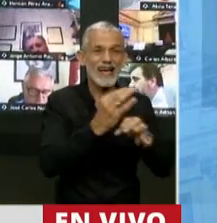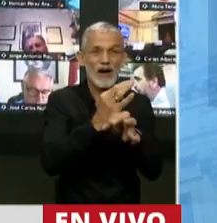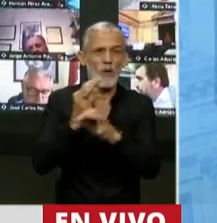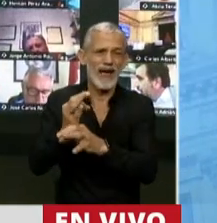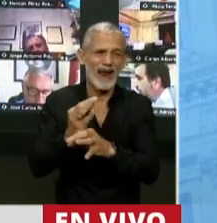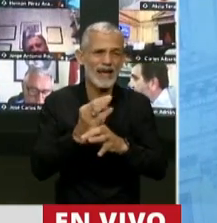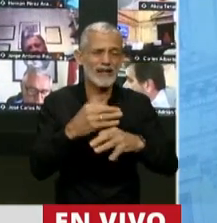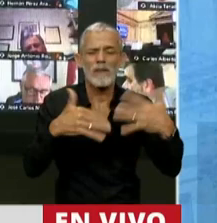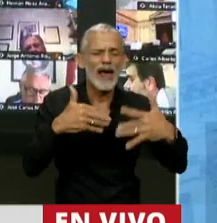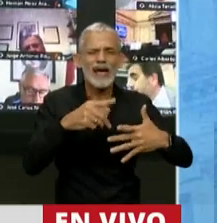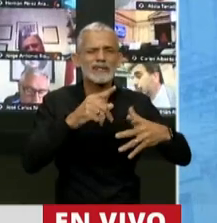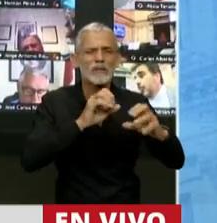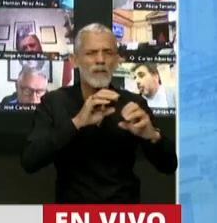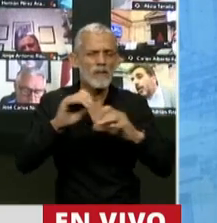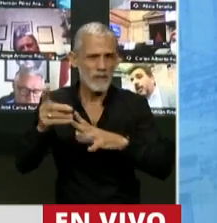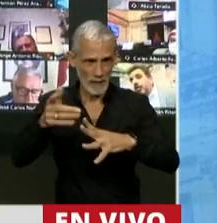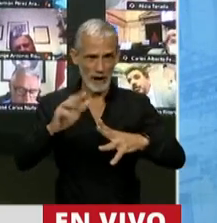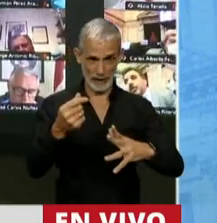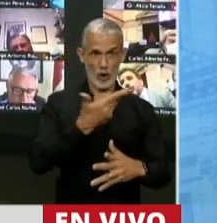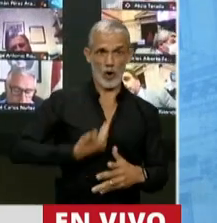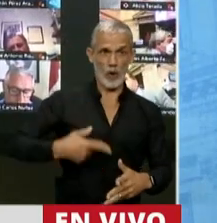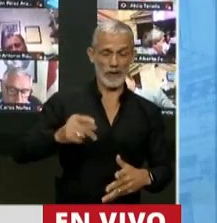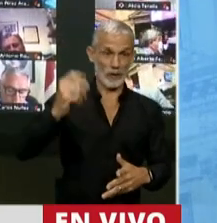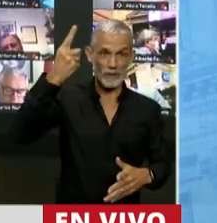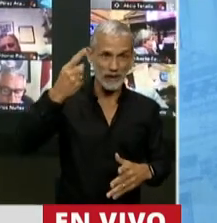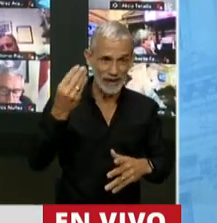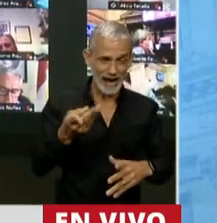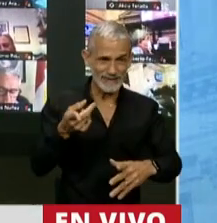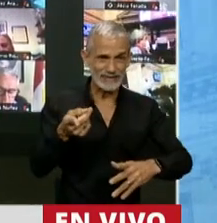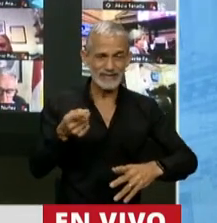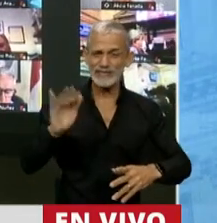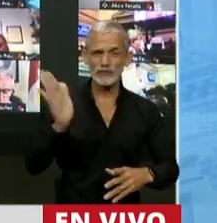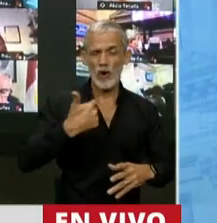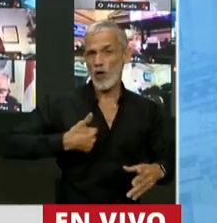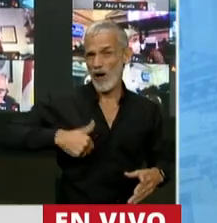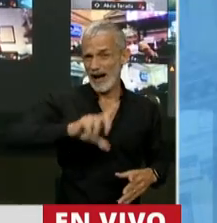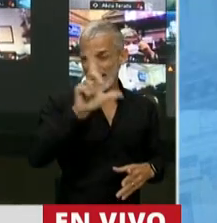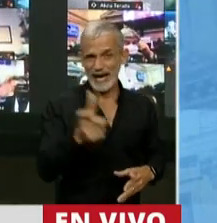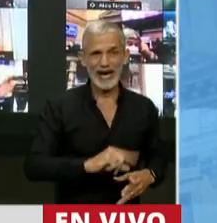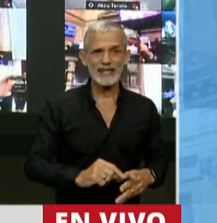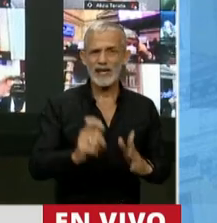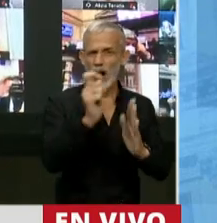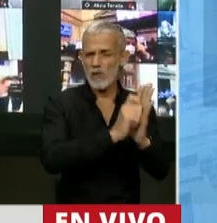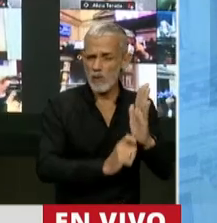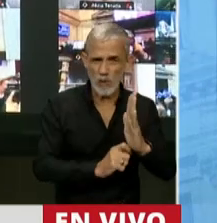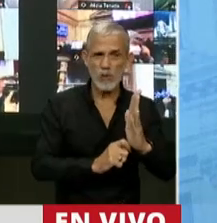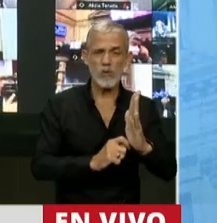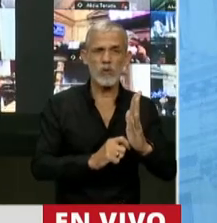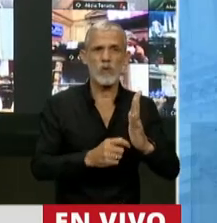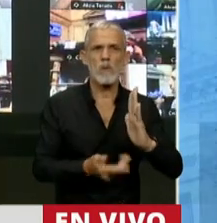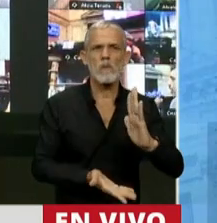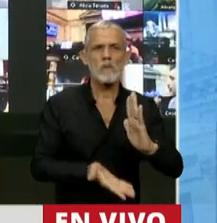escuelas contra un gobierno que por primera vez en todo el país aumentó la matrícula de la